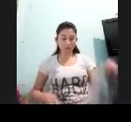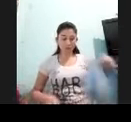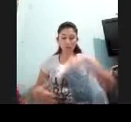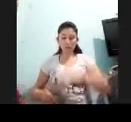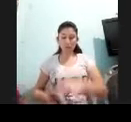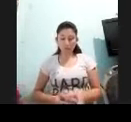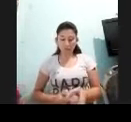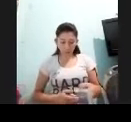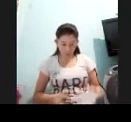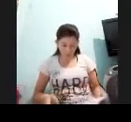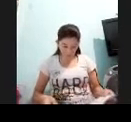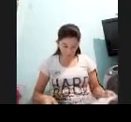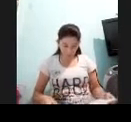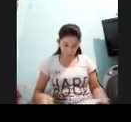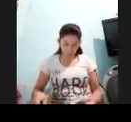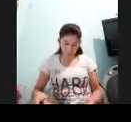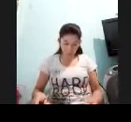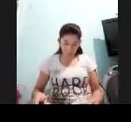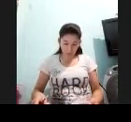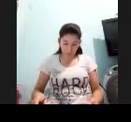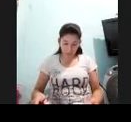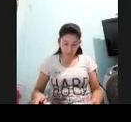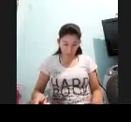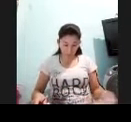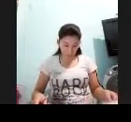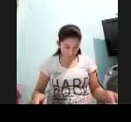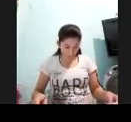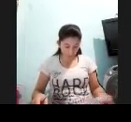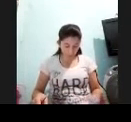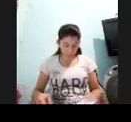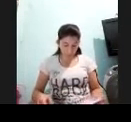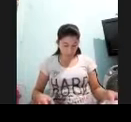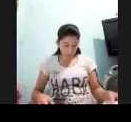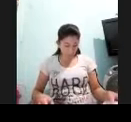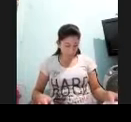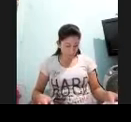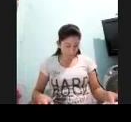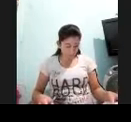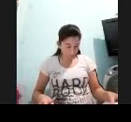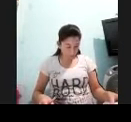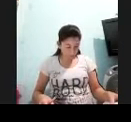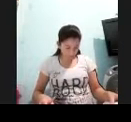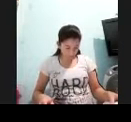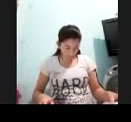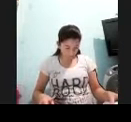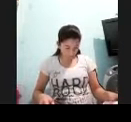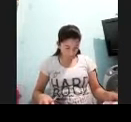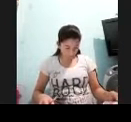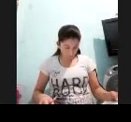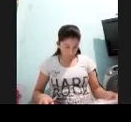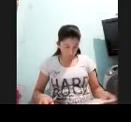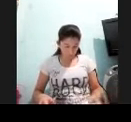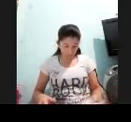Flood, sí. Blood, ajá. Y la door también, ¿se acuerda? Door. Door.